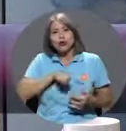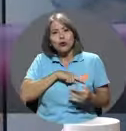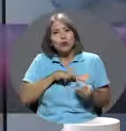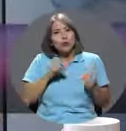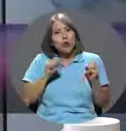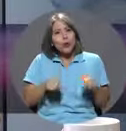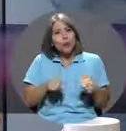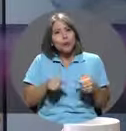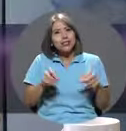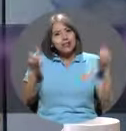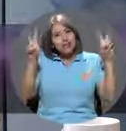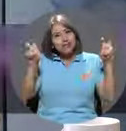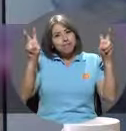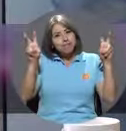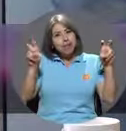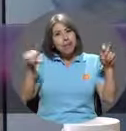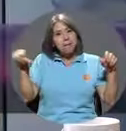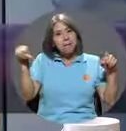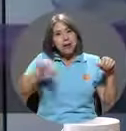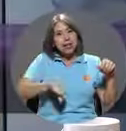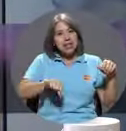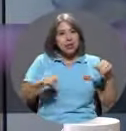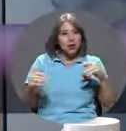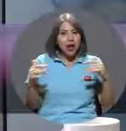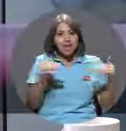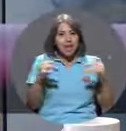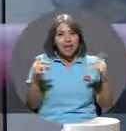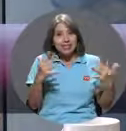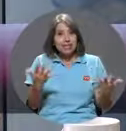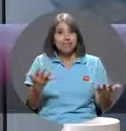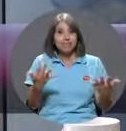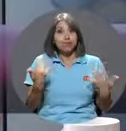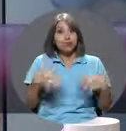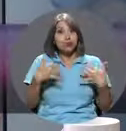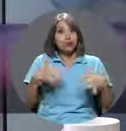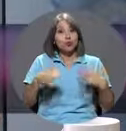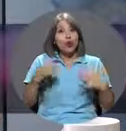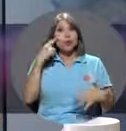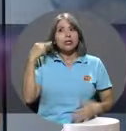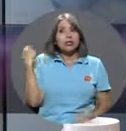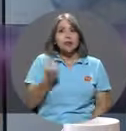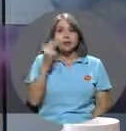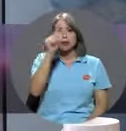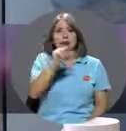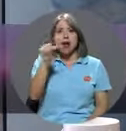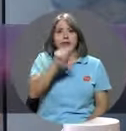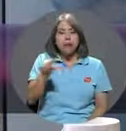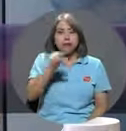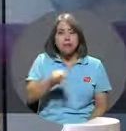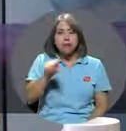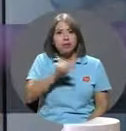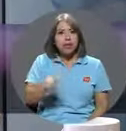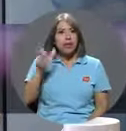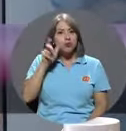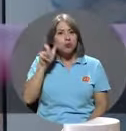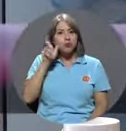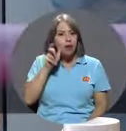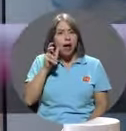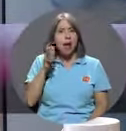que pues, prácticamente todas las semanas escuchamos en nuestros medios de comunicación sobre alguna persona que cometió o